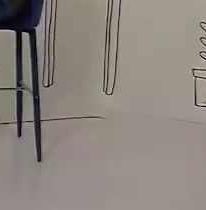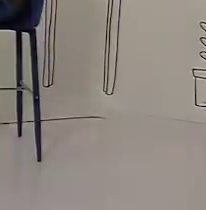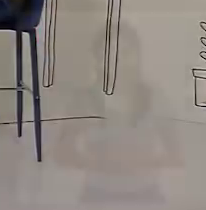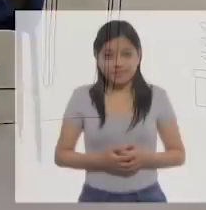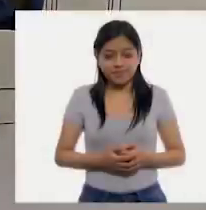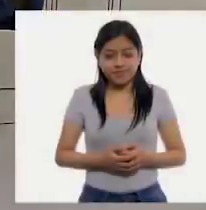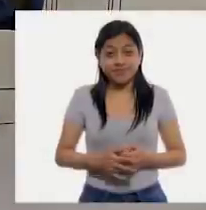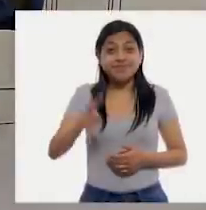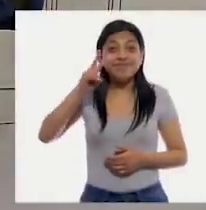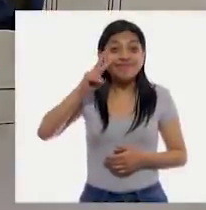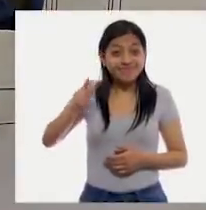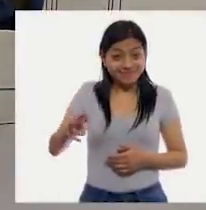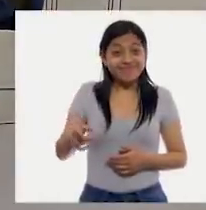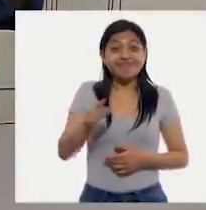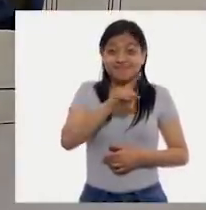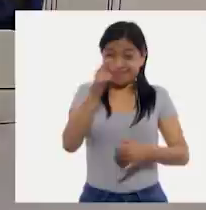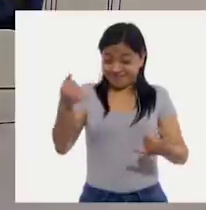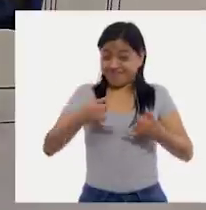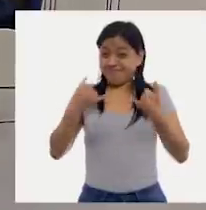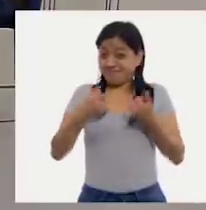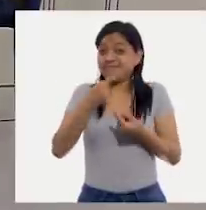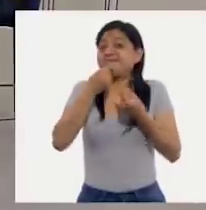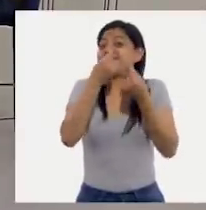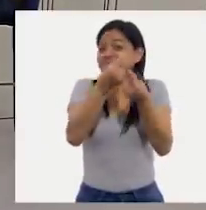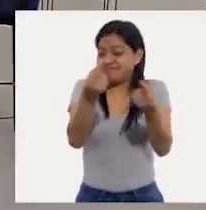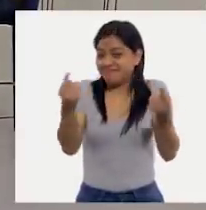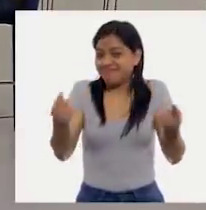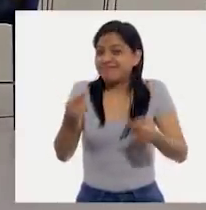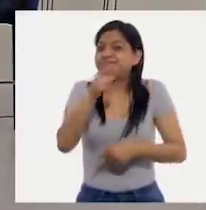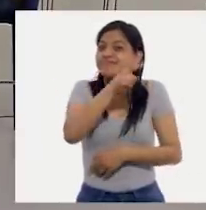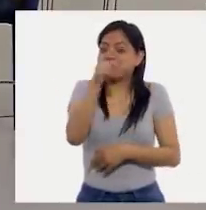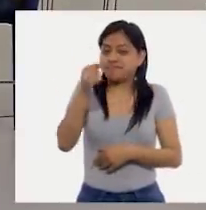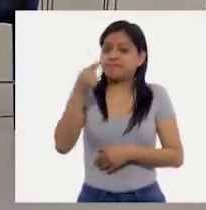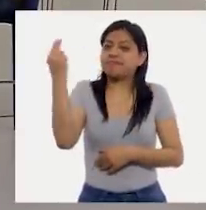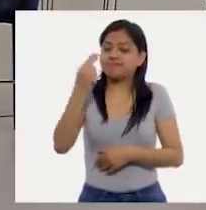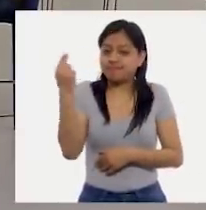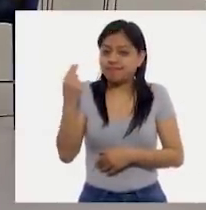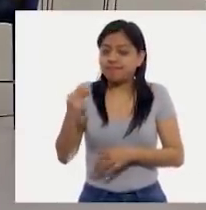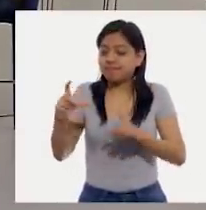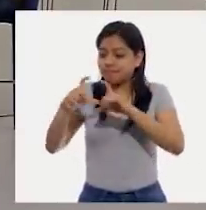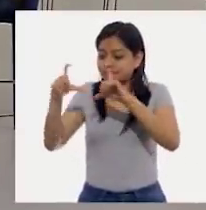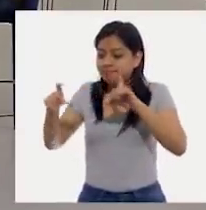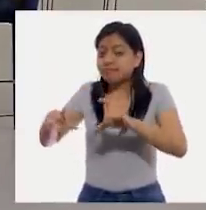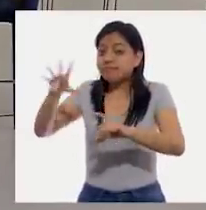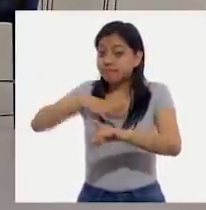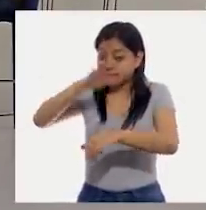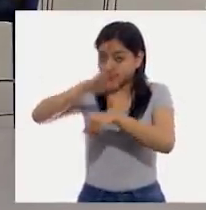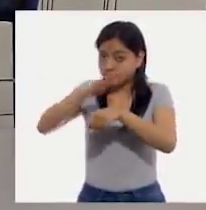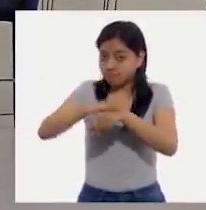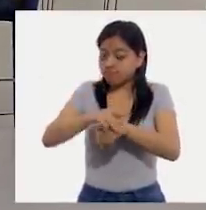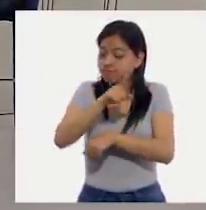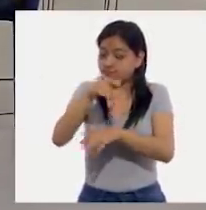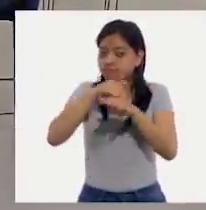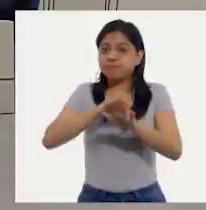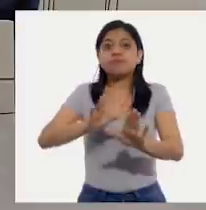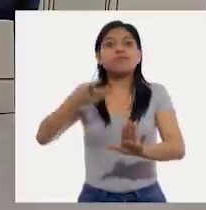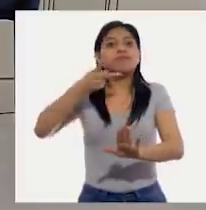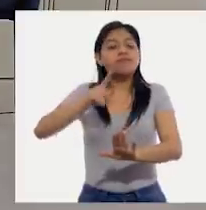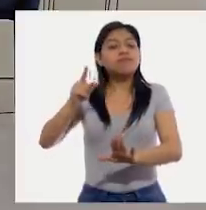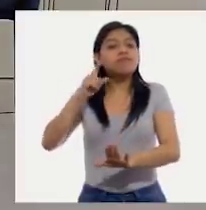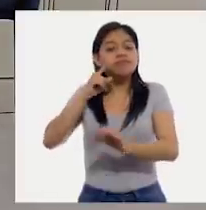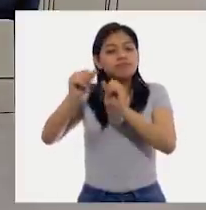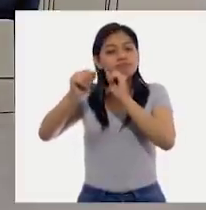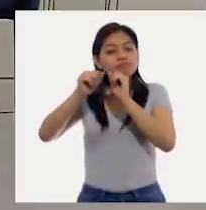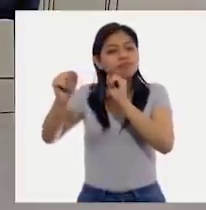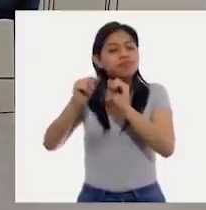¿Ya vieron, jovencitos, por qué razón hay que seguir las instrucciones de los carteles? Pero qué bonito instrumento, ¿verdad? Se enamoró, le